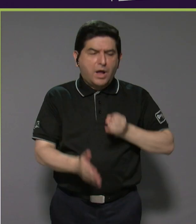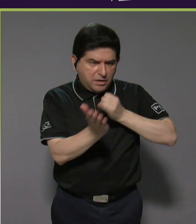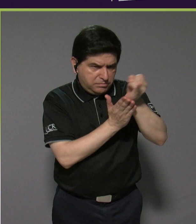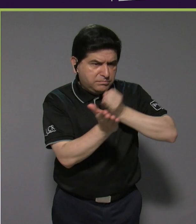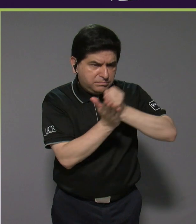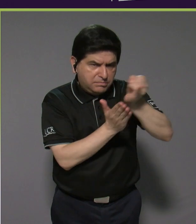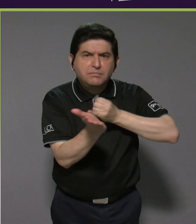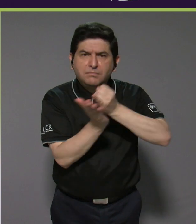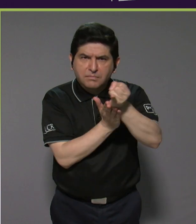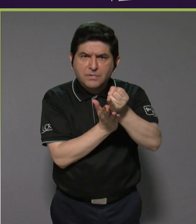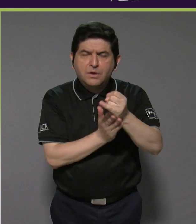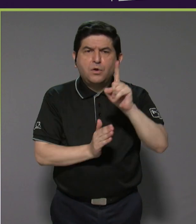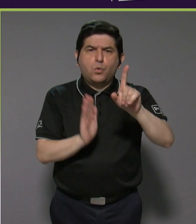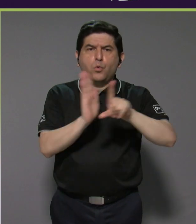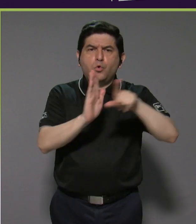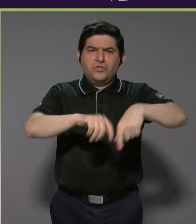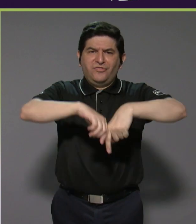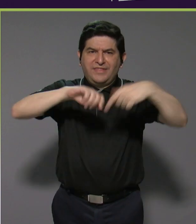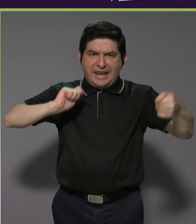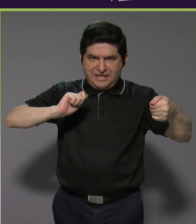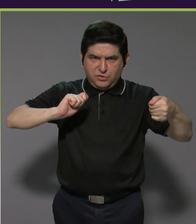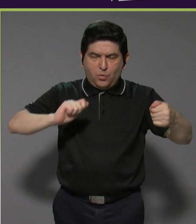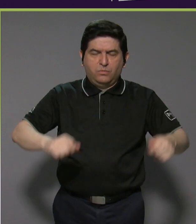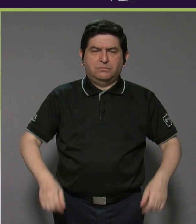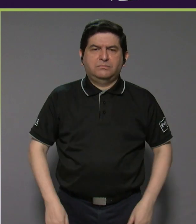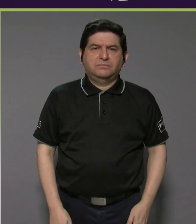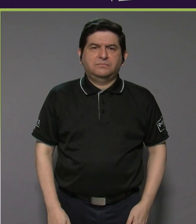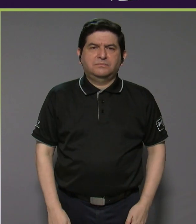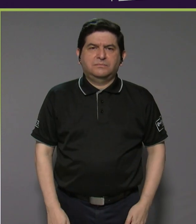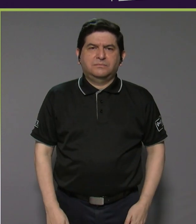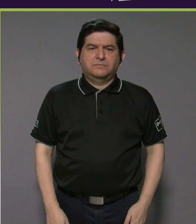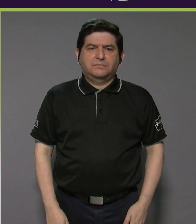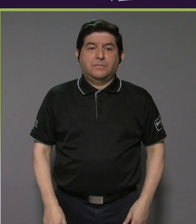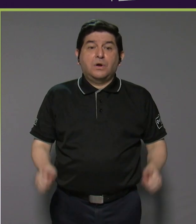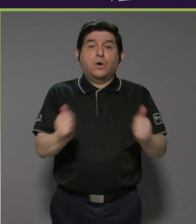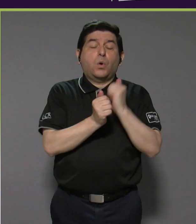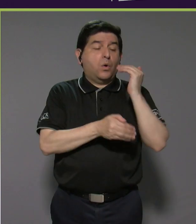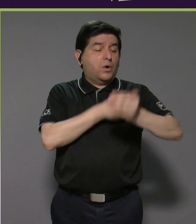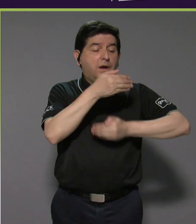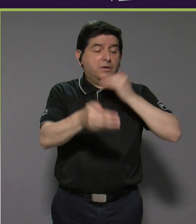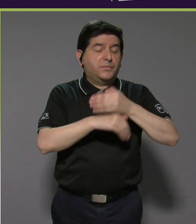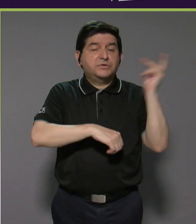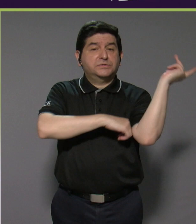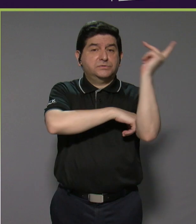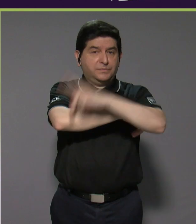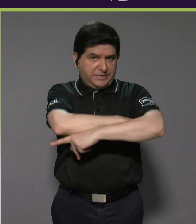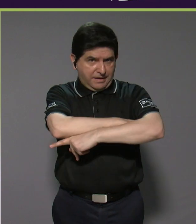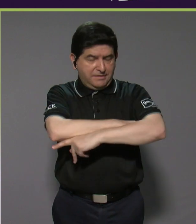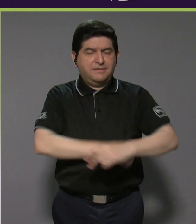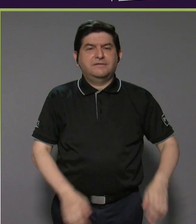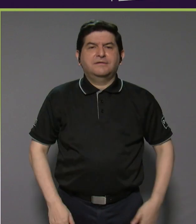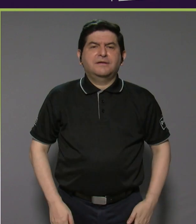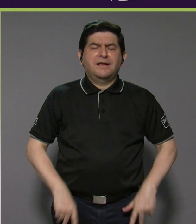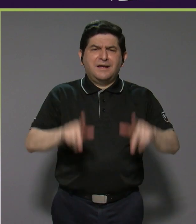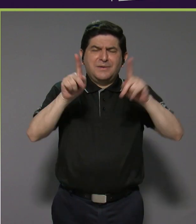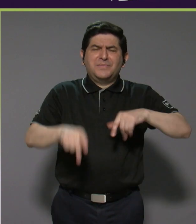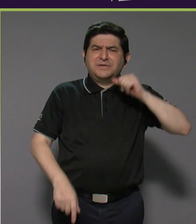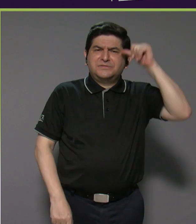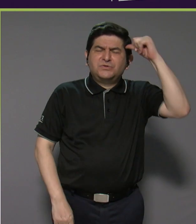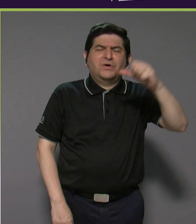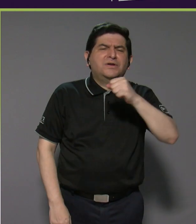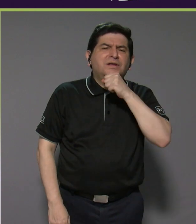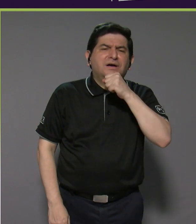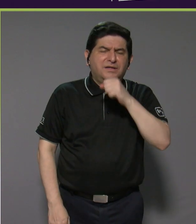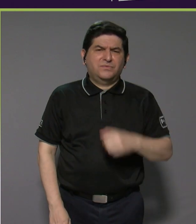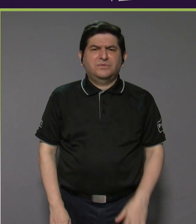como un delito y con el proceso penal, ¿verdad? En el caso de la persona adulta mayor,